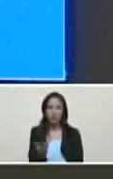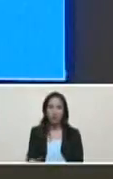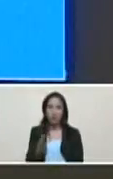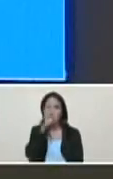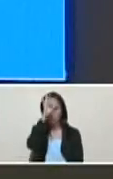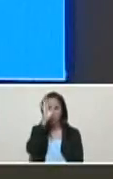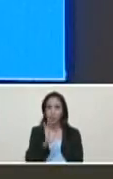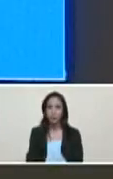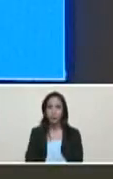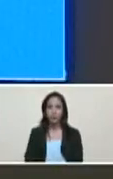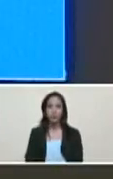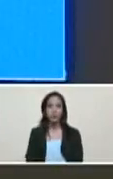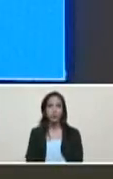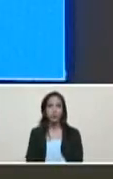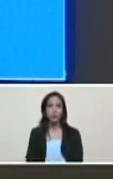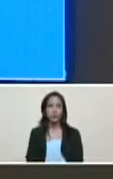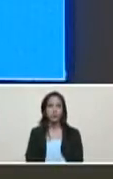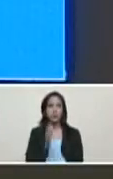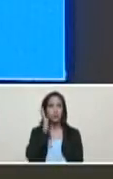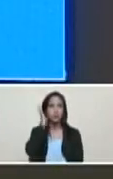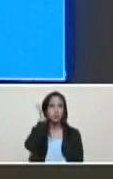de nuestros cadetes,